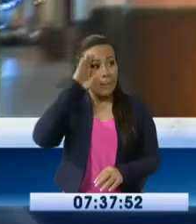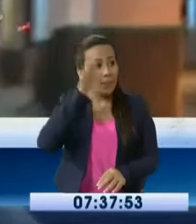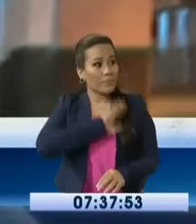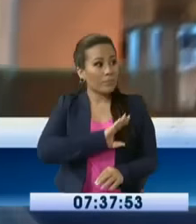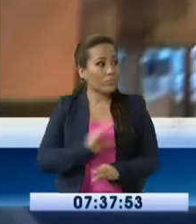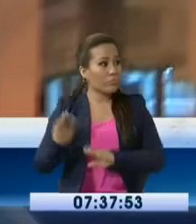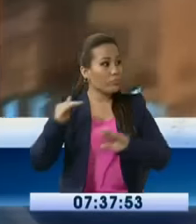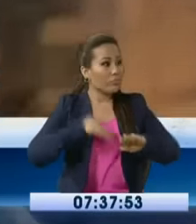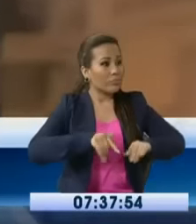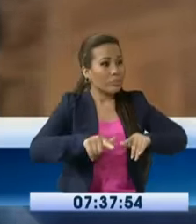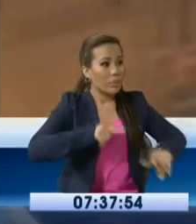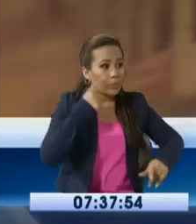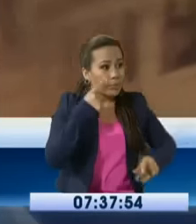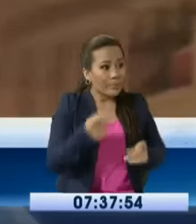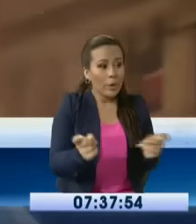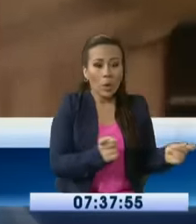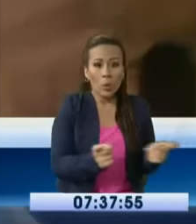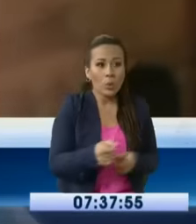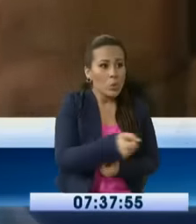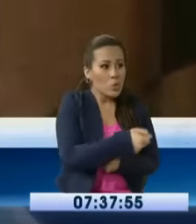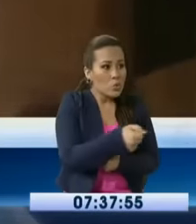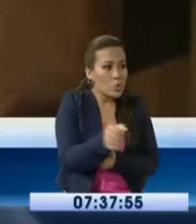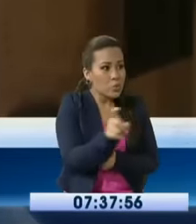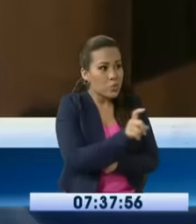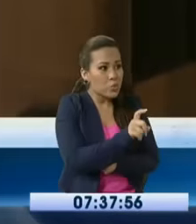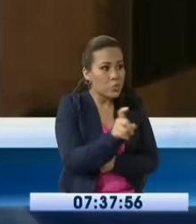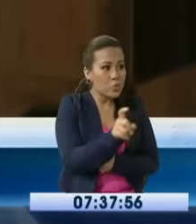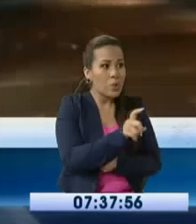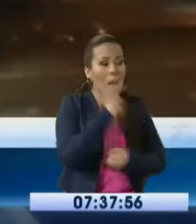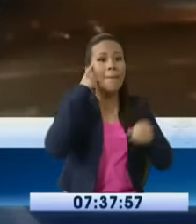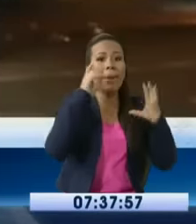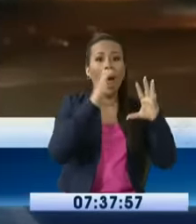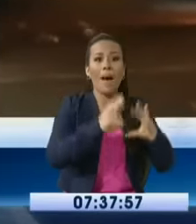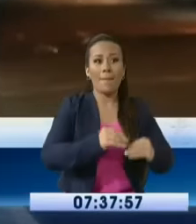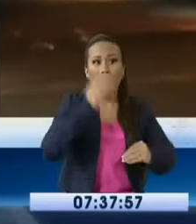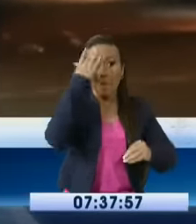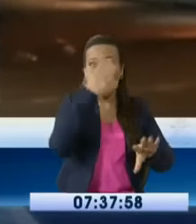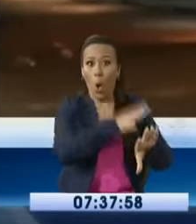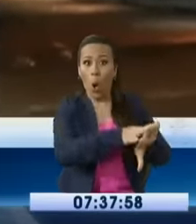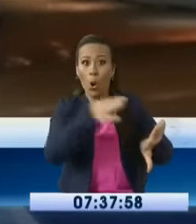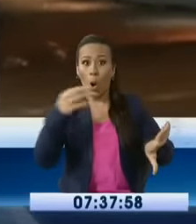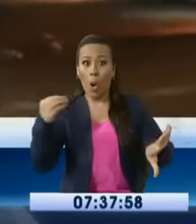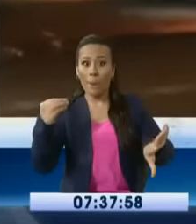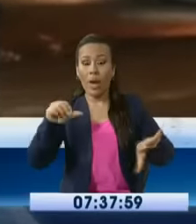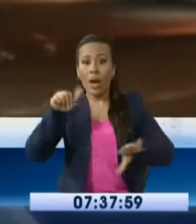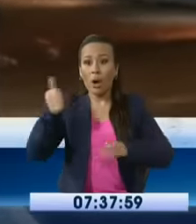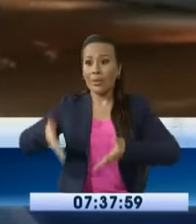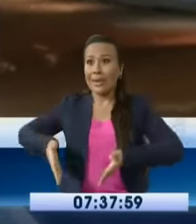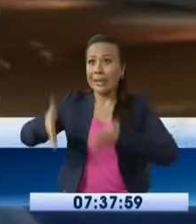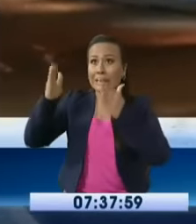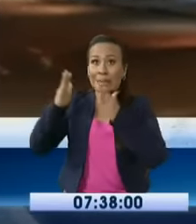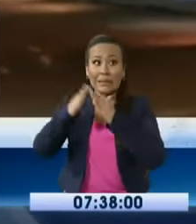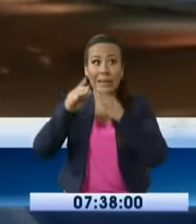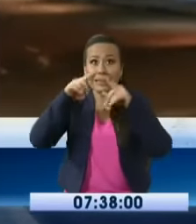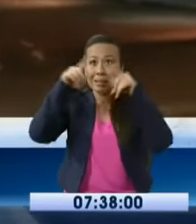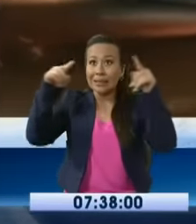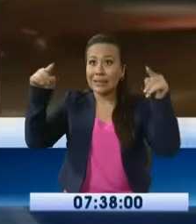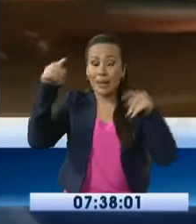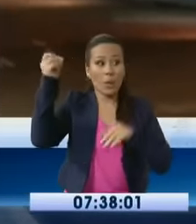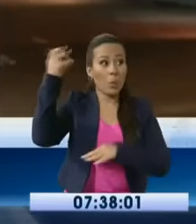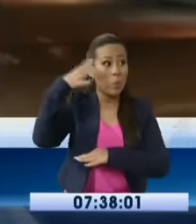acudieron al sitio para controlar la situación, ya que las llamas amenazaban con contaminar o quemar los cables de energía